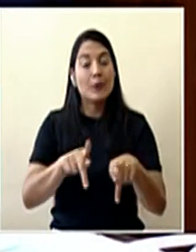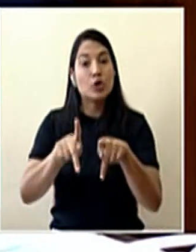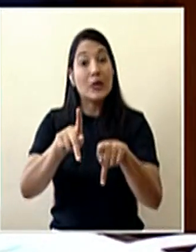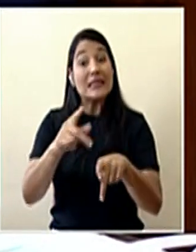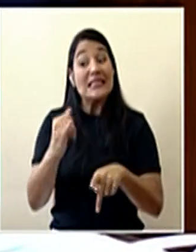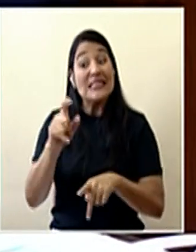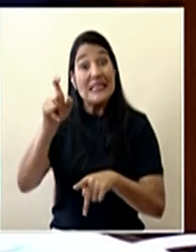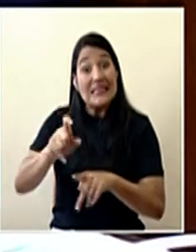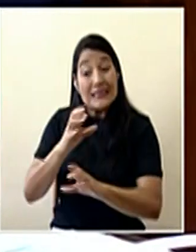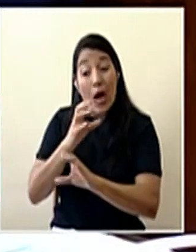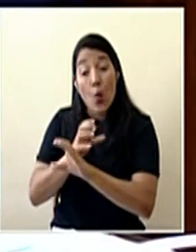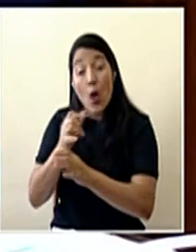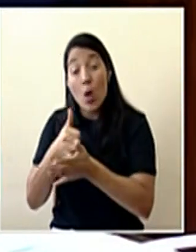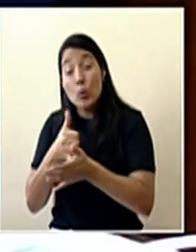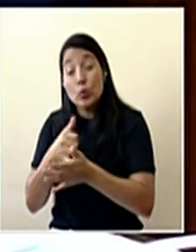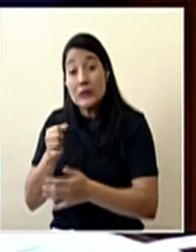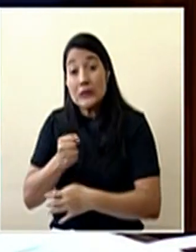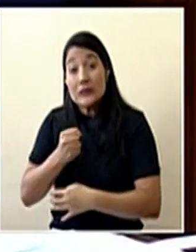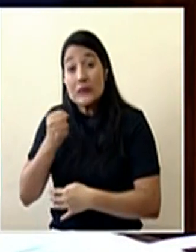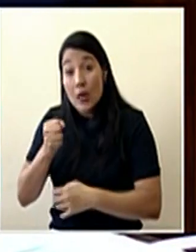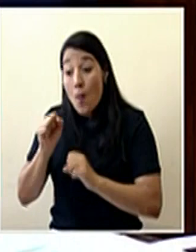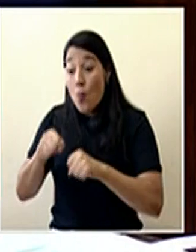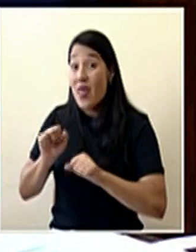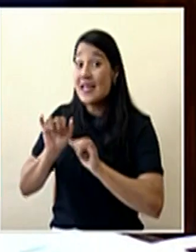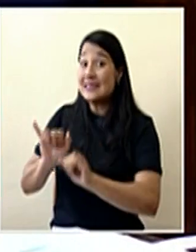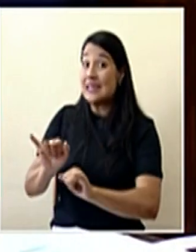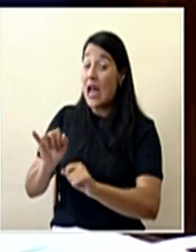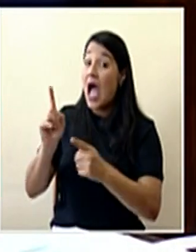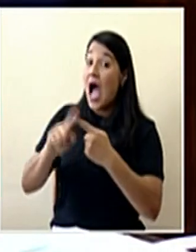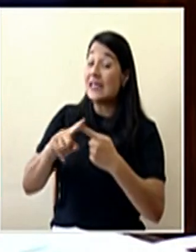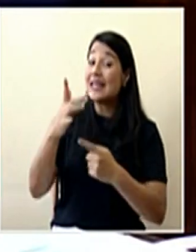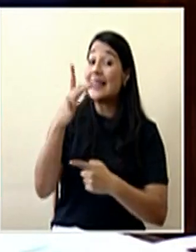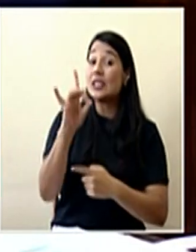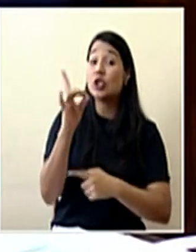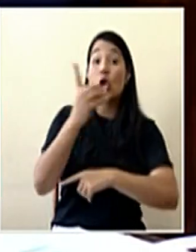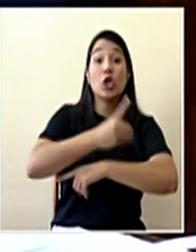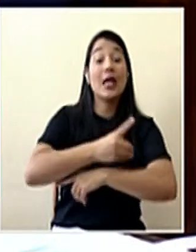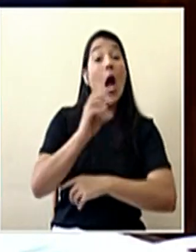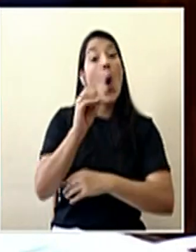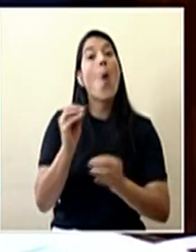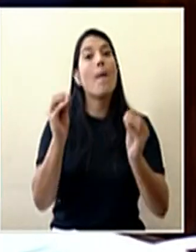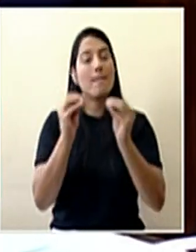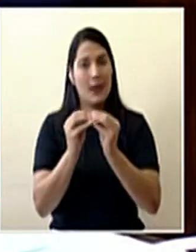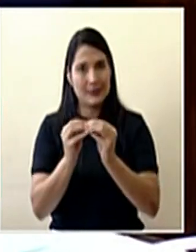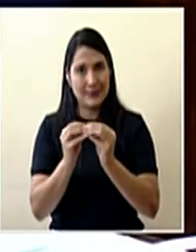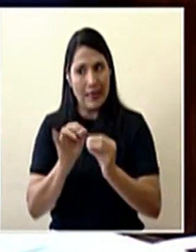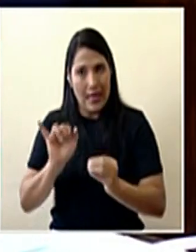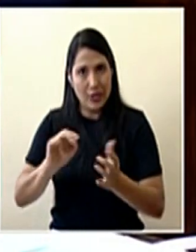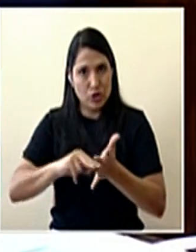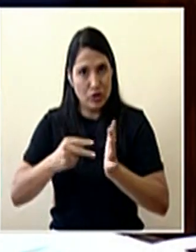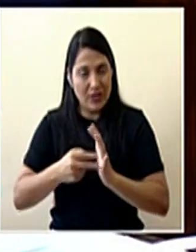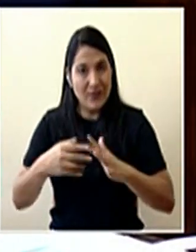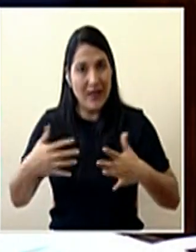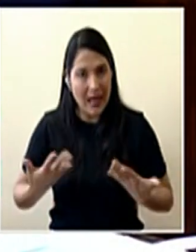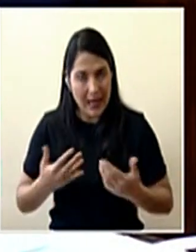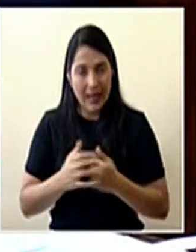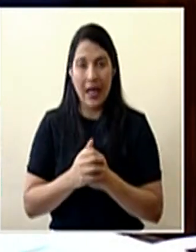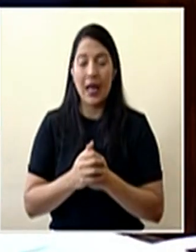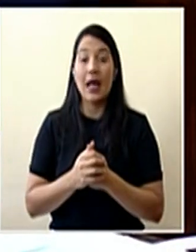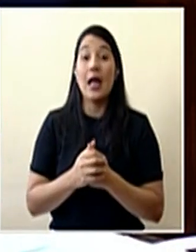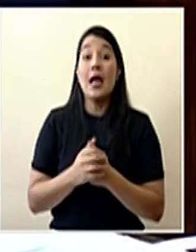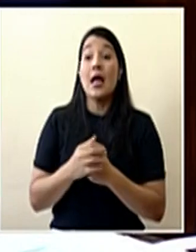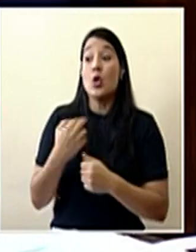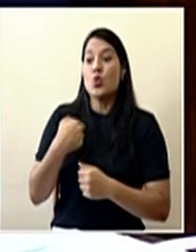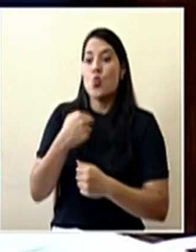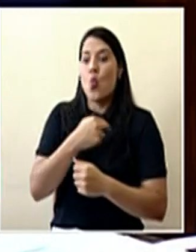intensivos utilicen esa unidad hasta por 18 días o más. Eso lo que implica es que la capacidad que nosotros tenemos, que ya de por